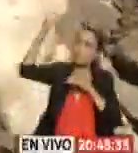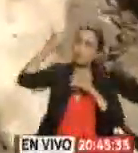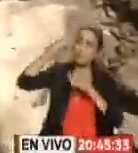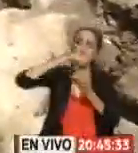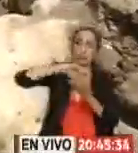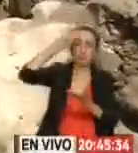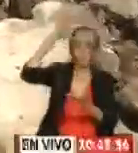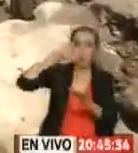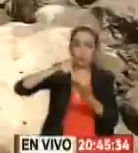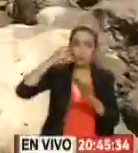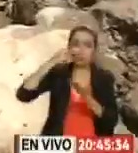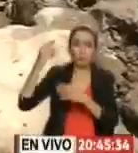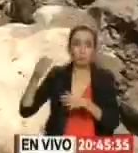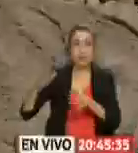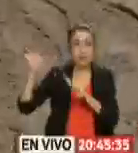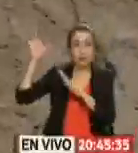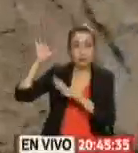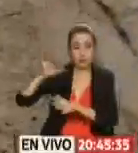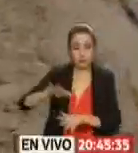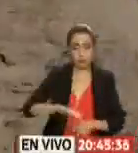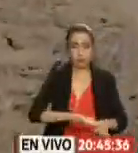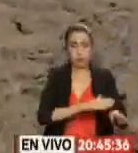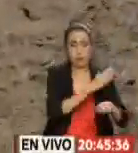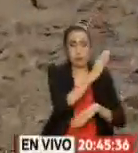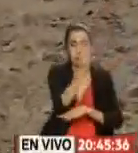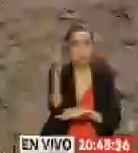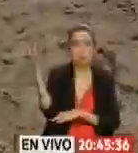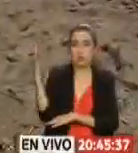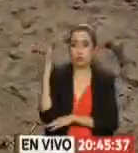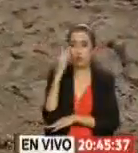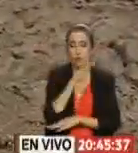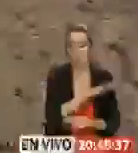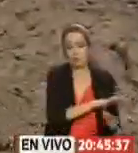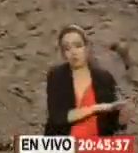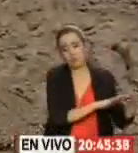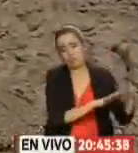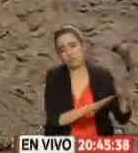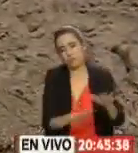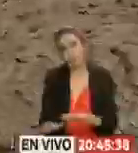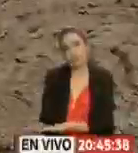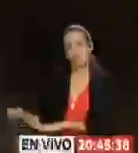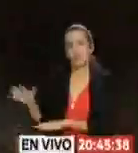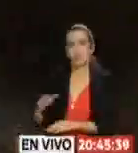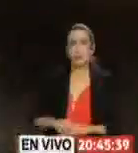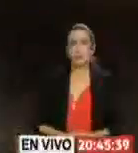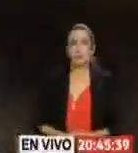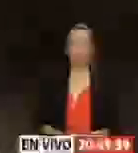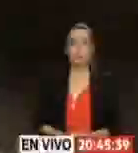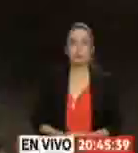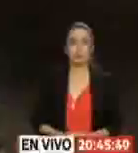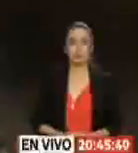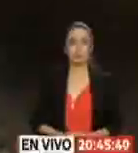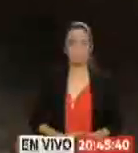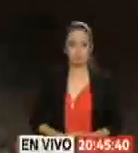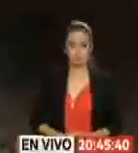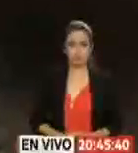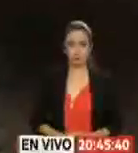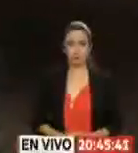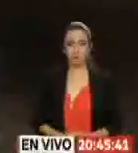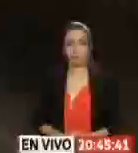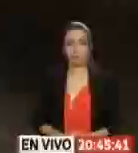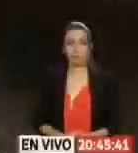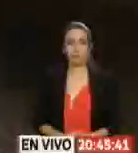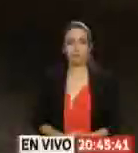se evidencia la fuerza del aluvión. Árboles arrancados de sus raíces y acumulación de lodo. Con imágenes de Javier Salazar,